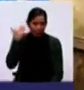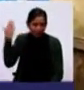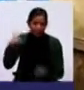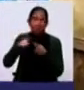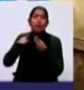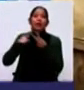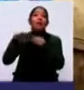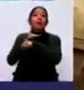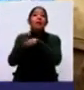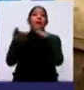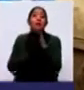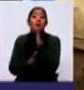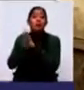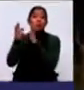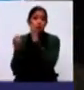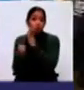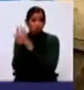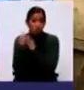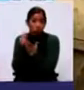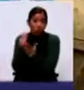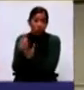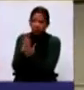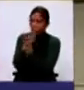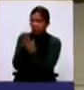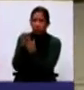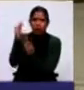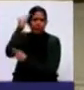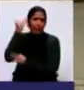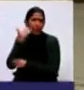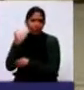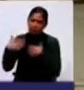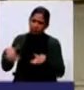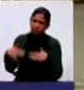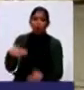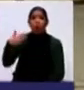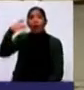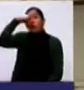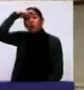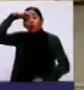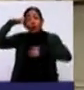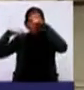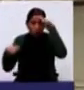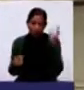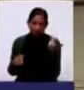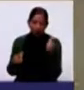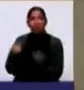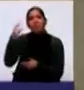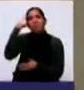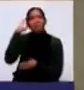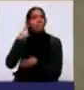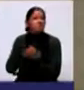Huancachura, ministro de Desarrollo Productivo y Economía Plural. Es un esfuerzo del Gobierno Nacional que ha flexibilizado